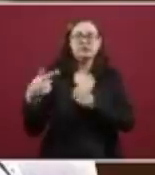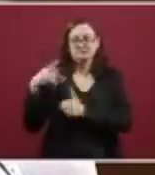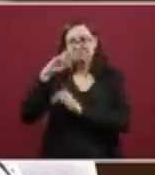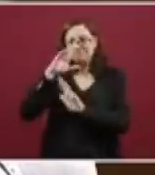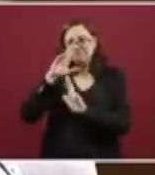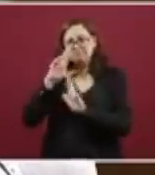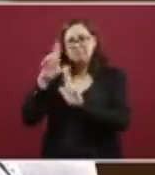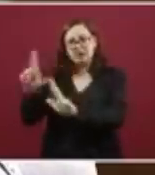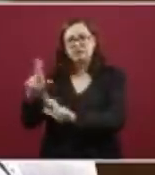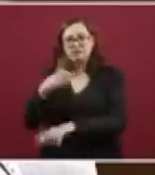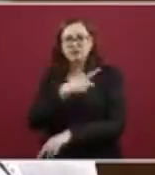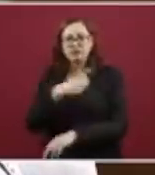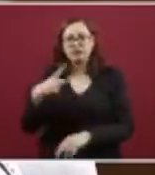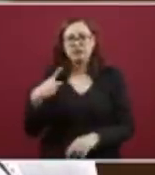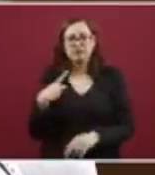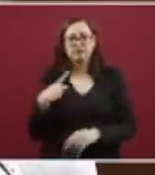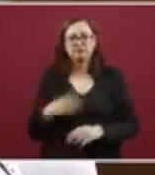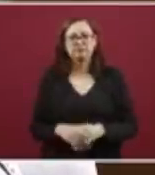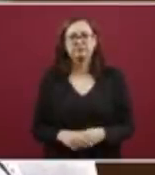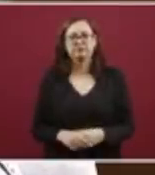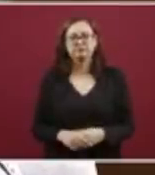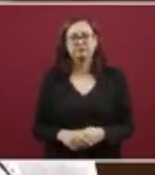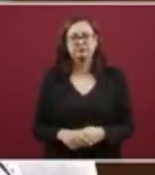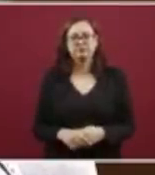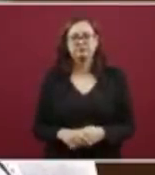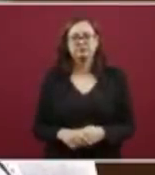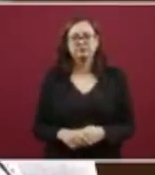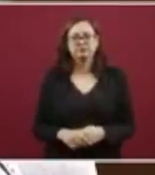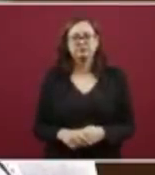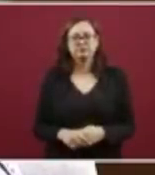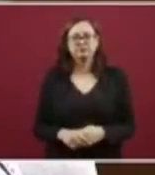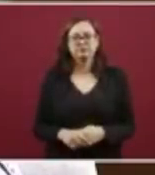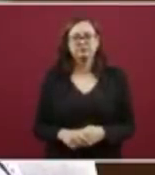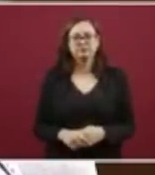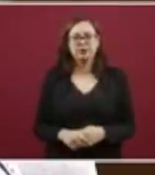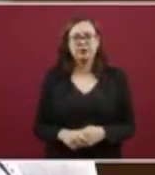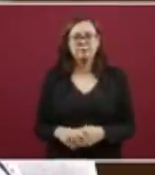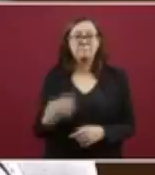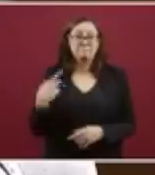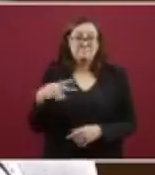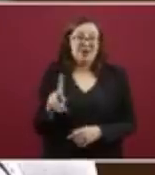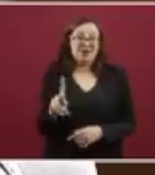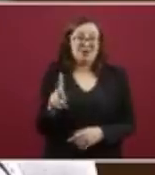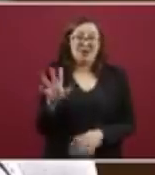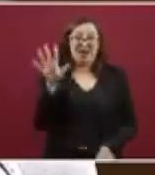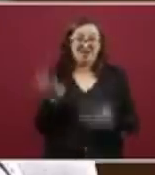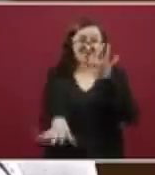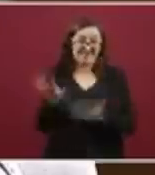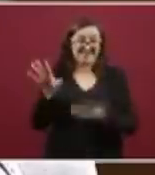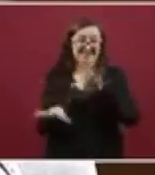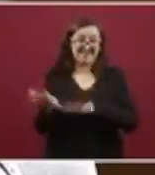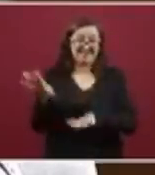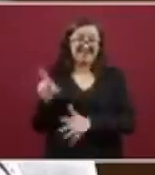Porque hay casos en donde